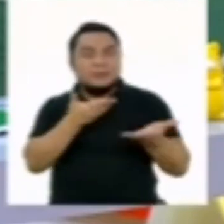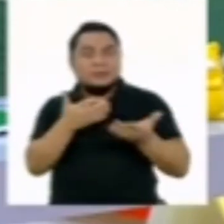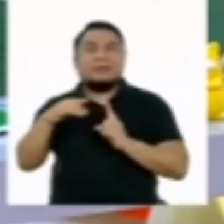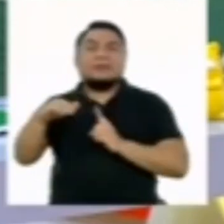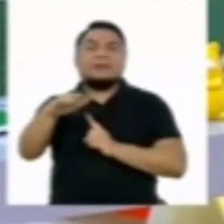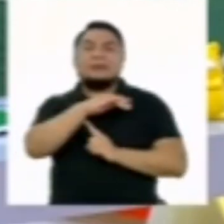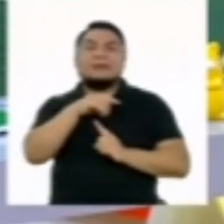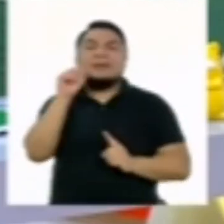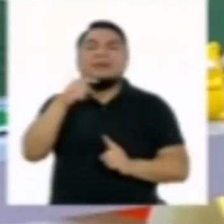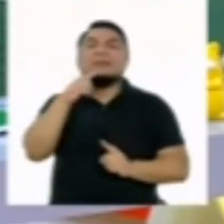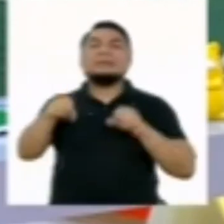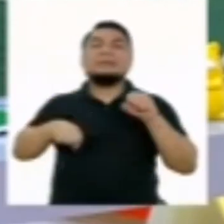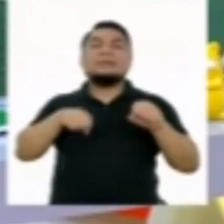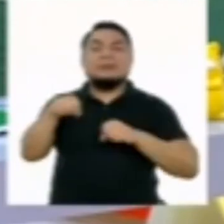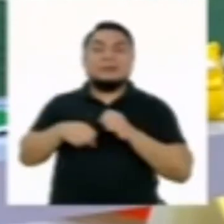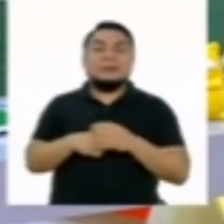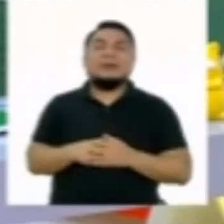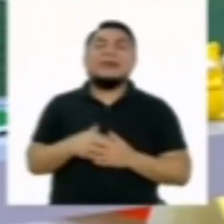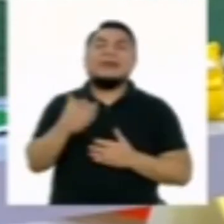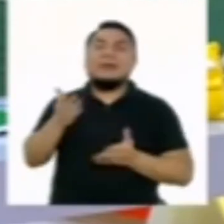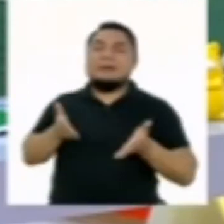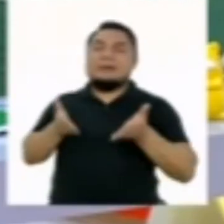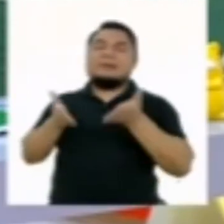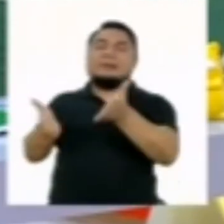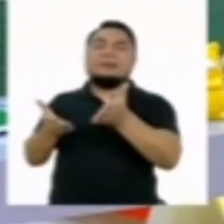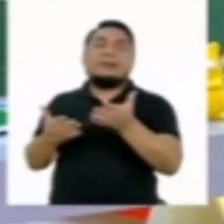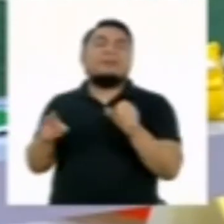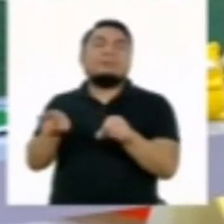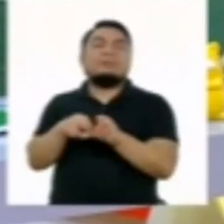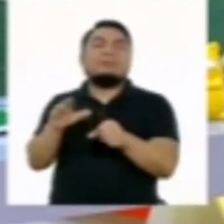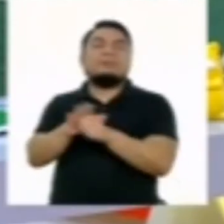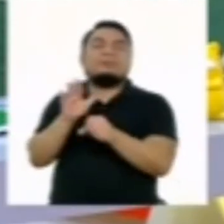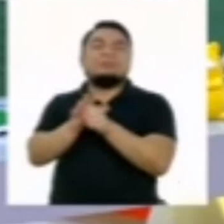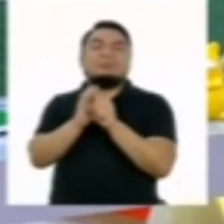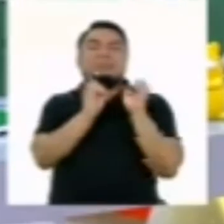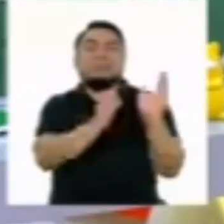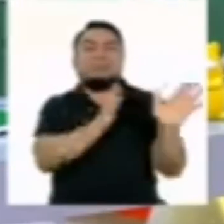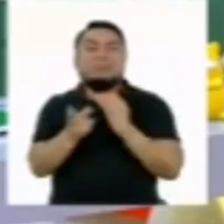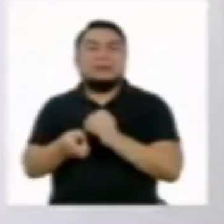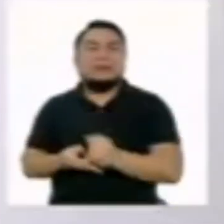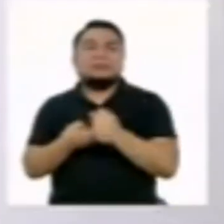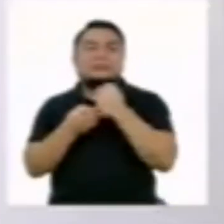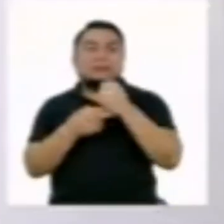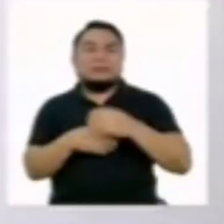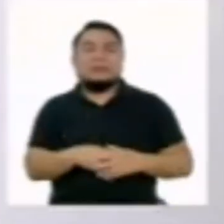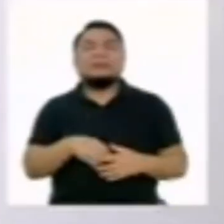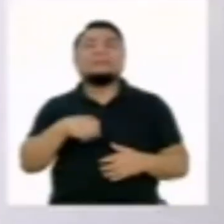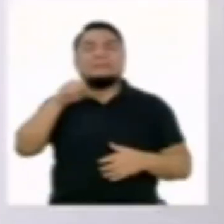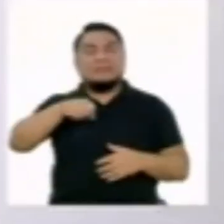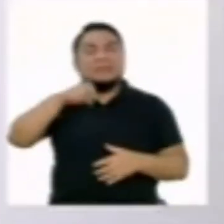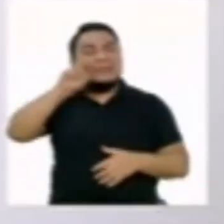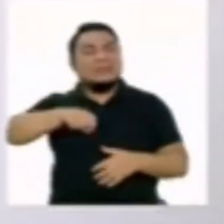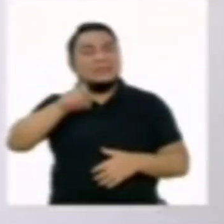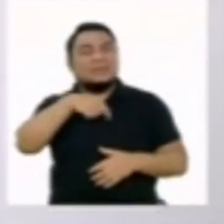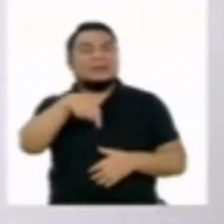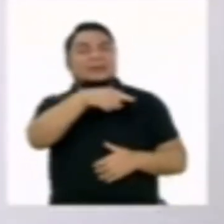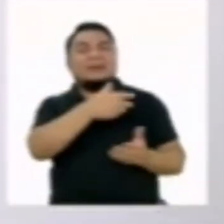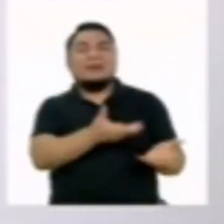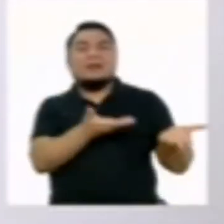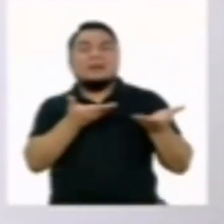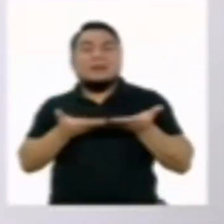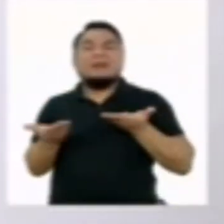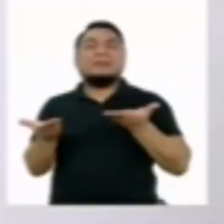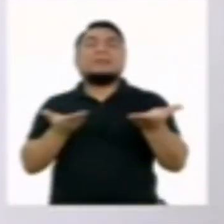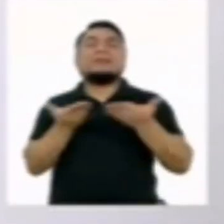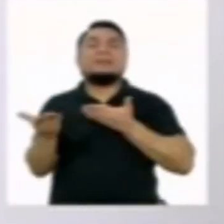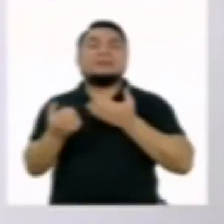y el ambiente son la bicicleta y el transporte público masivo, ordenado y seguro. Es necesario que nos ofrezcan